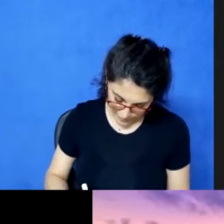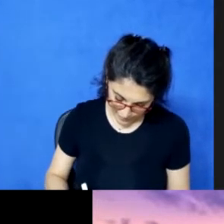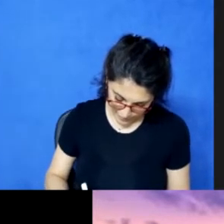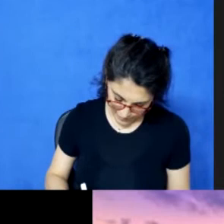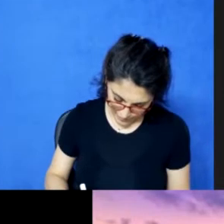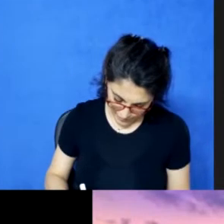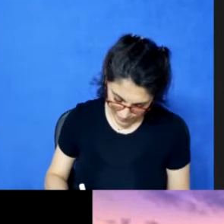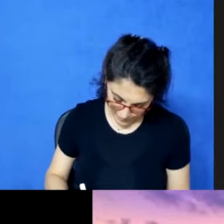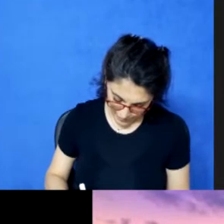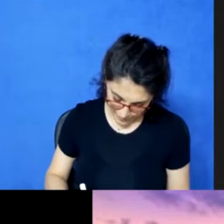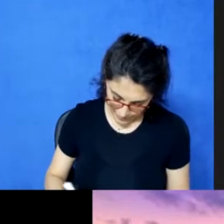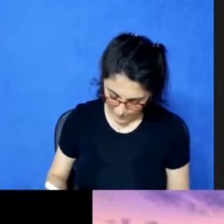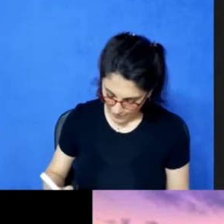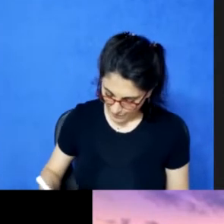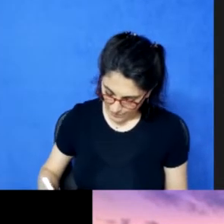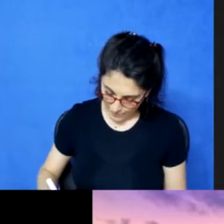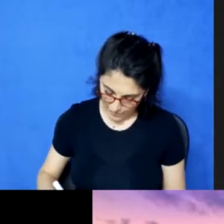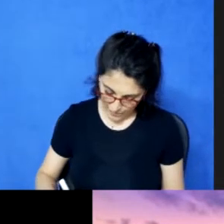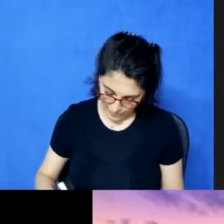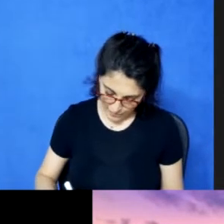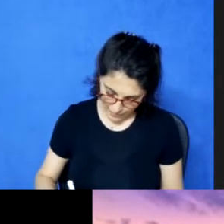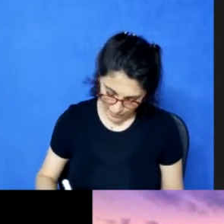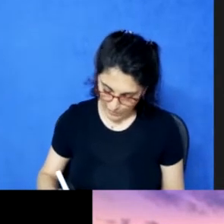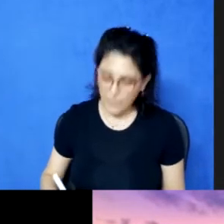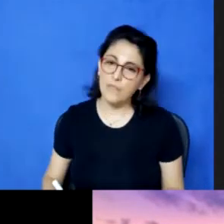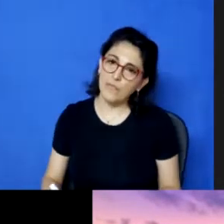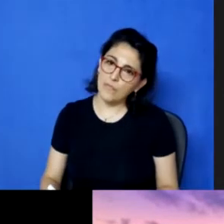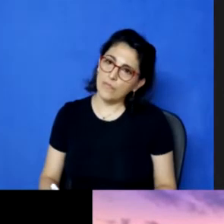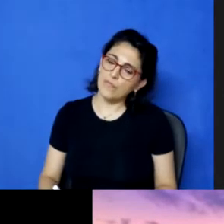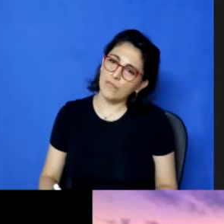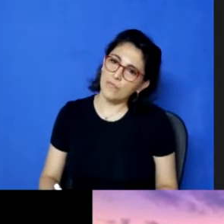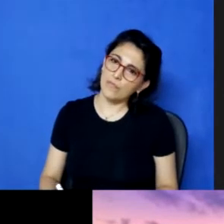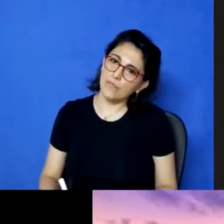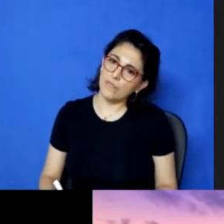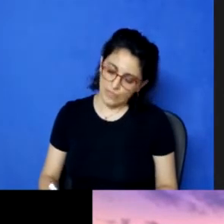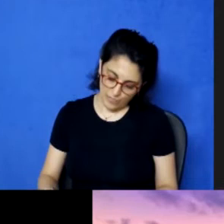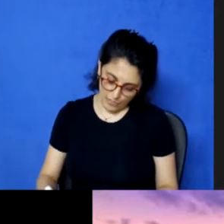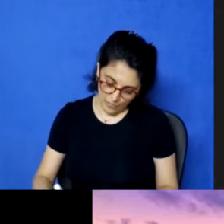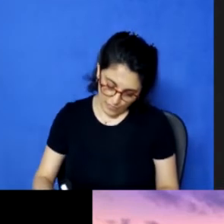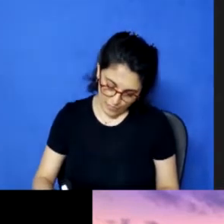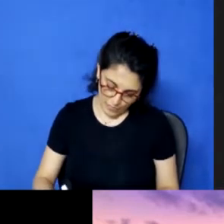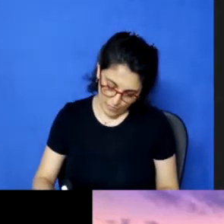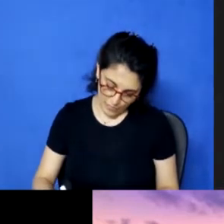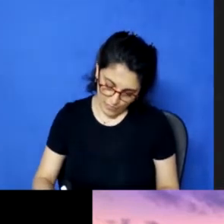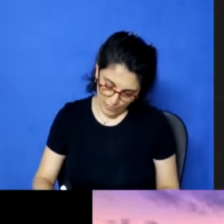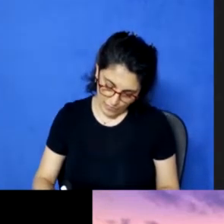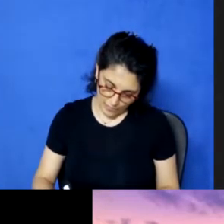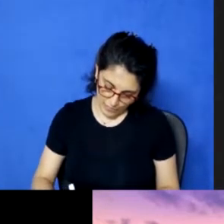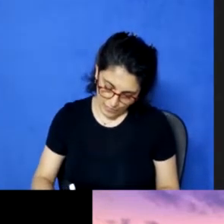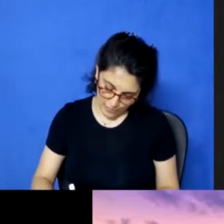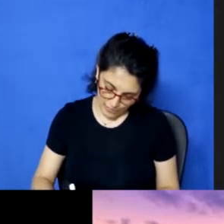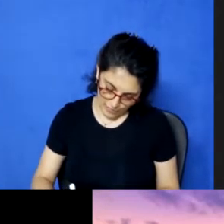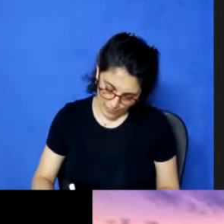la libertad de poder salir a donde vos querés sin tener que tramitar ningún tipo de permiso o sin ningún tipo